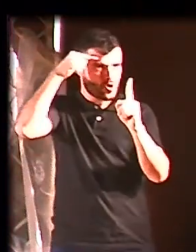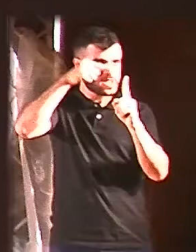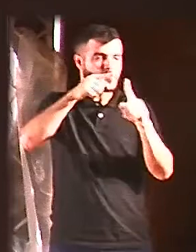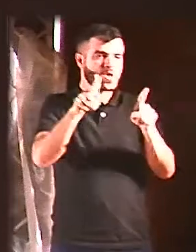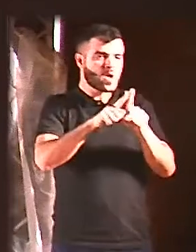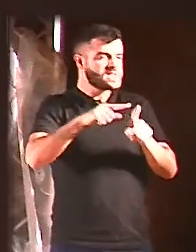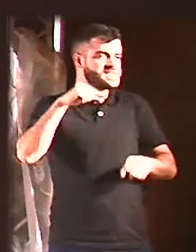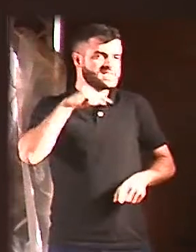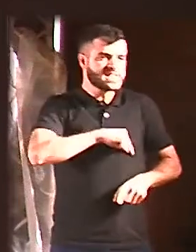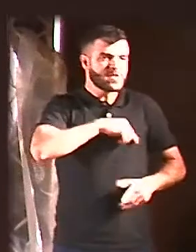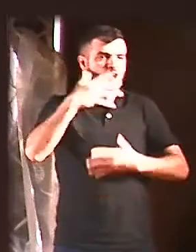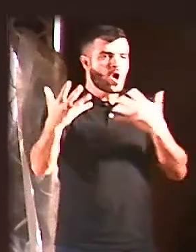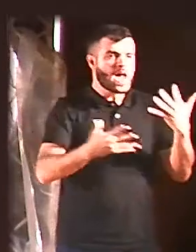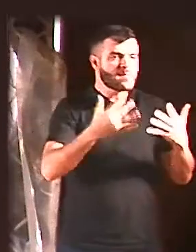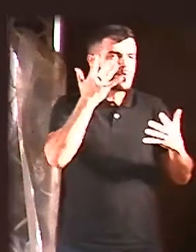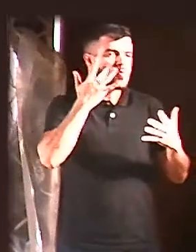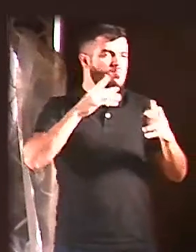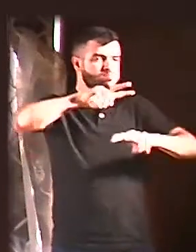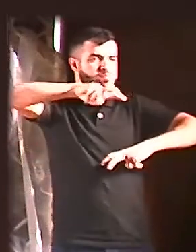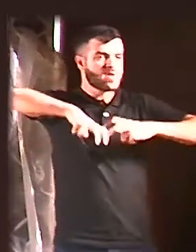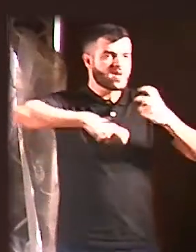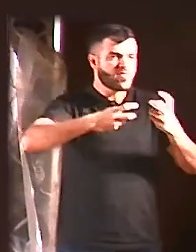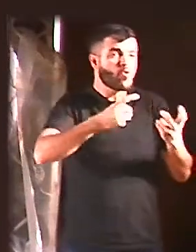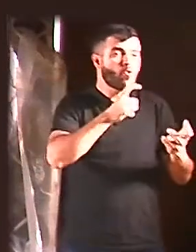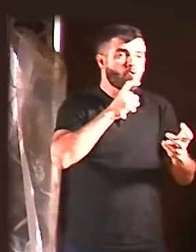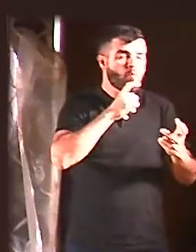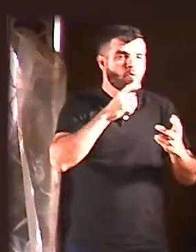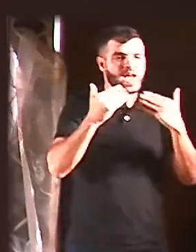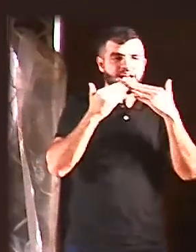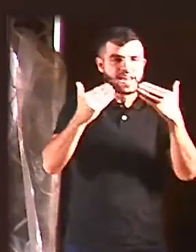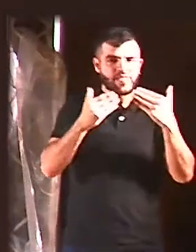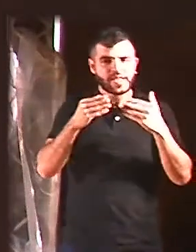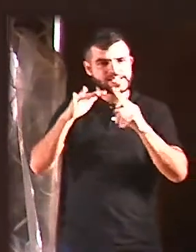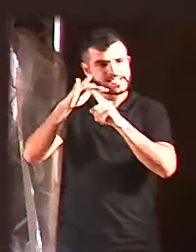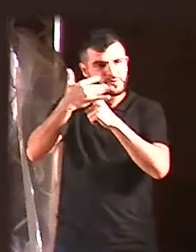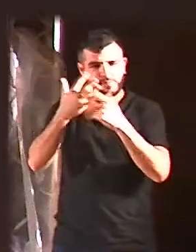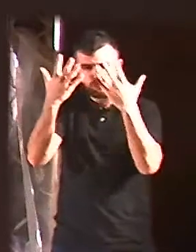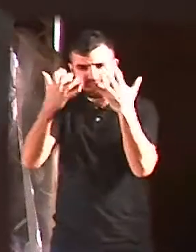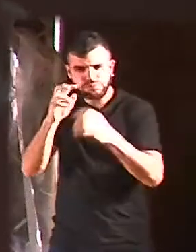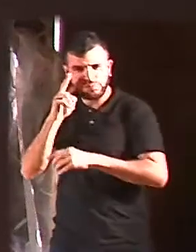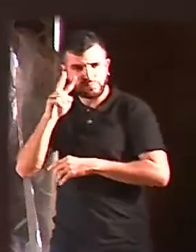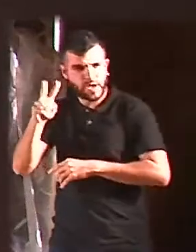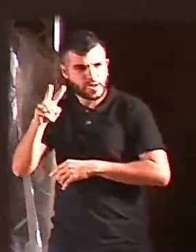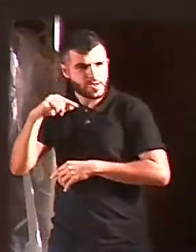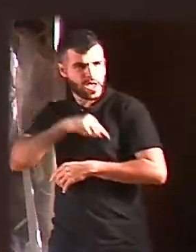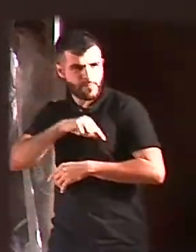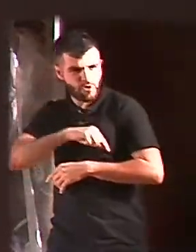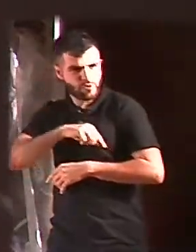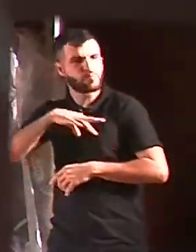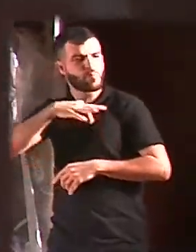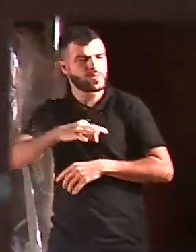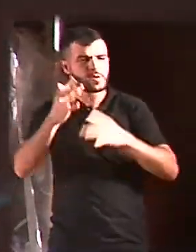ánimo mediante las emociones que provoca la contemplación de una situación trágica. Es lo que en trabajo actoral